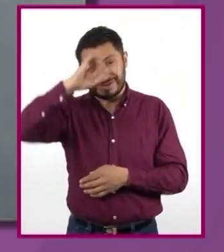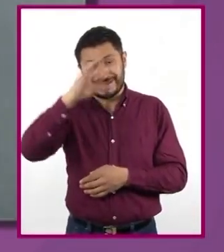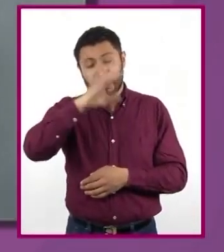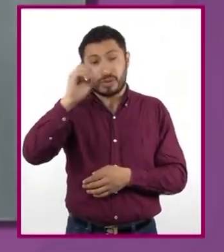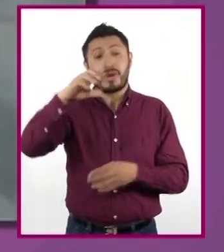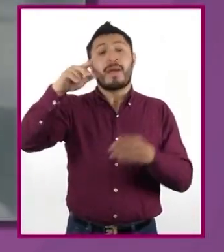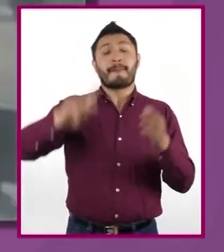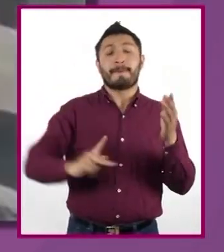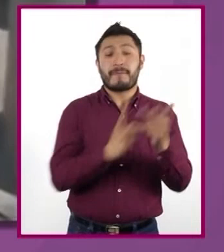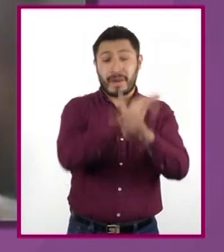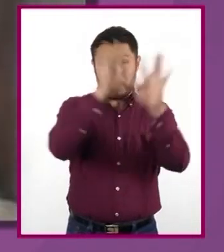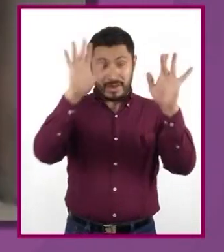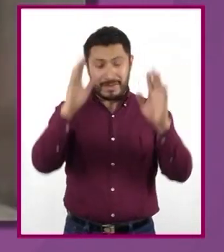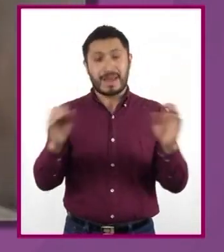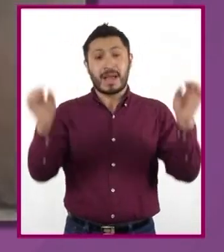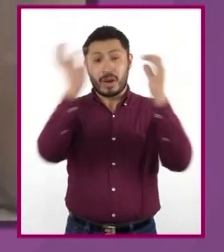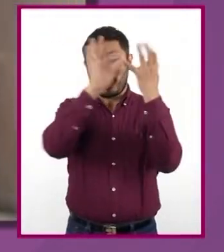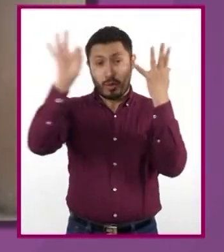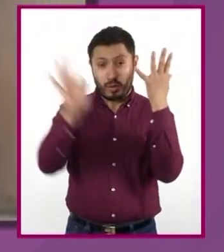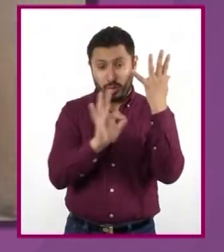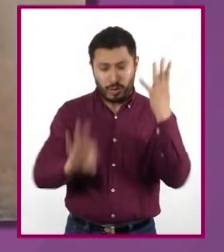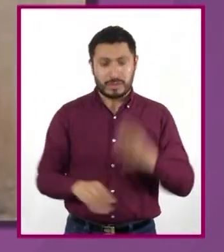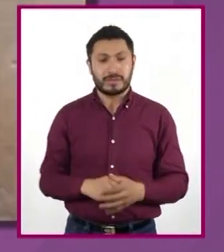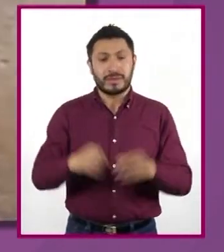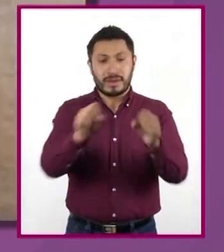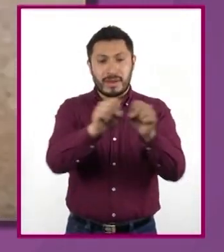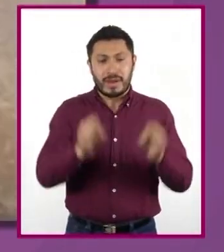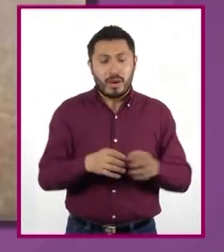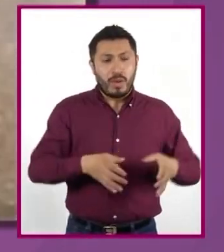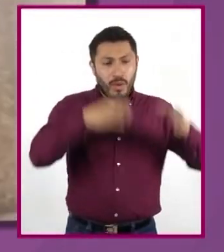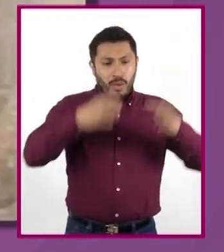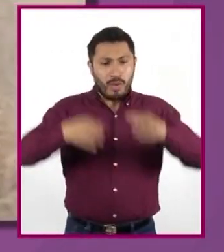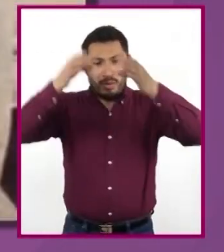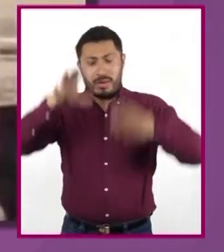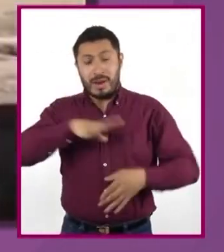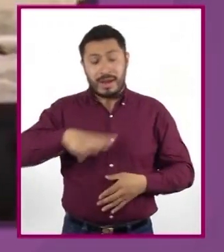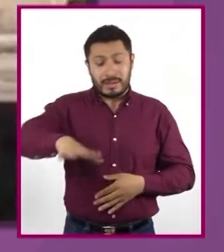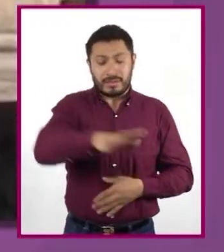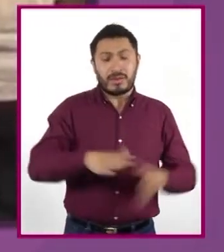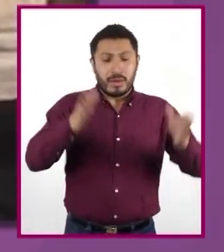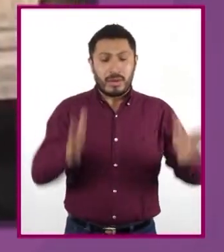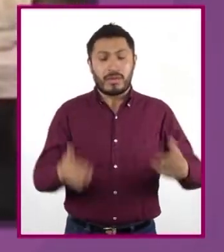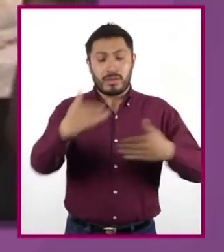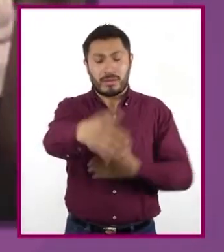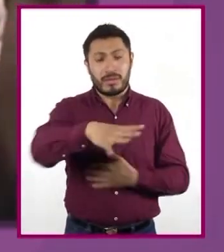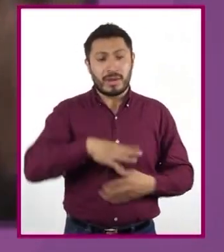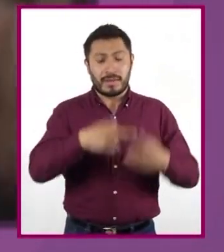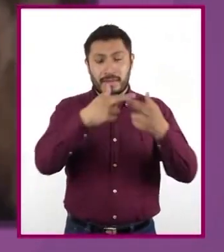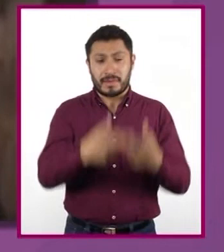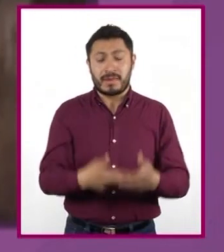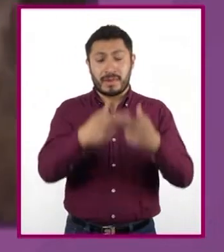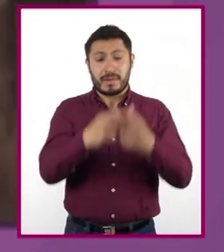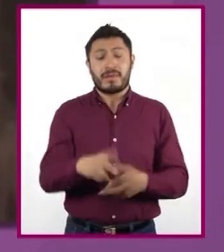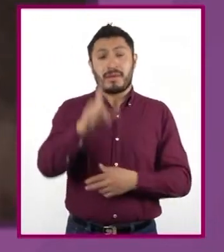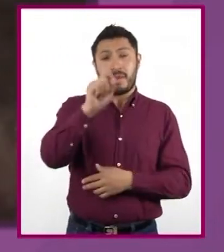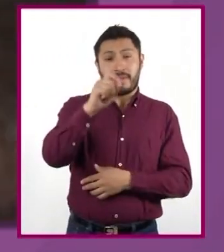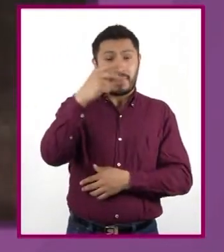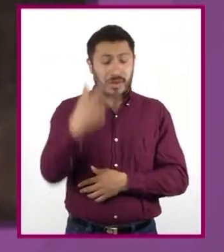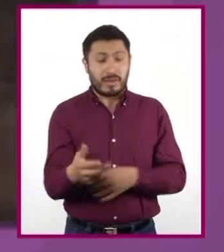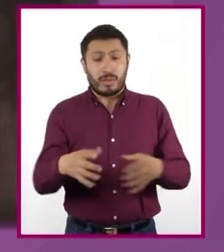otoño. El Salón de las Columnas es una planta cuadrada en la que subsisten los restos de 28